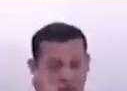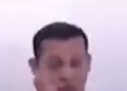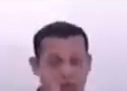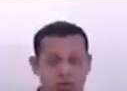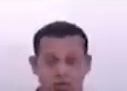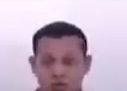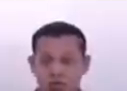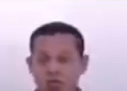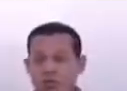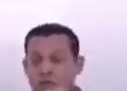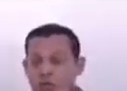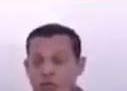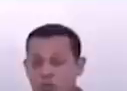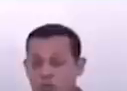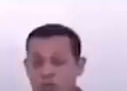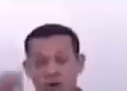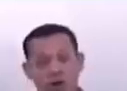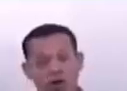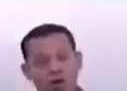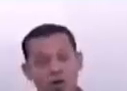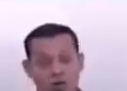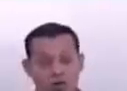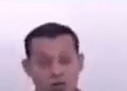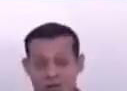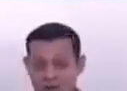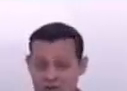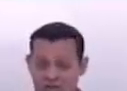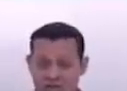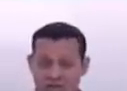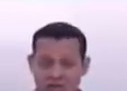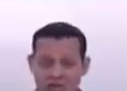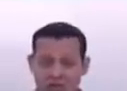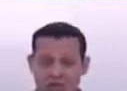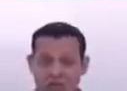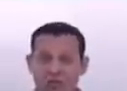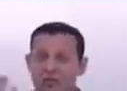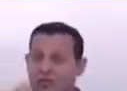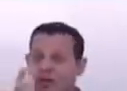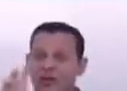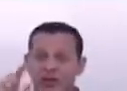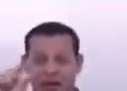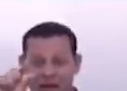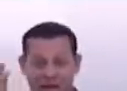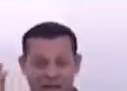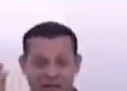soy el viejo, el otro es el... Y eso es lo que pasa.